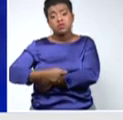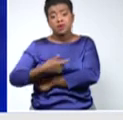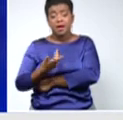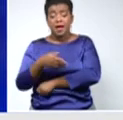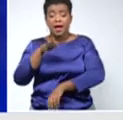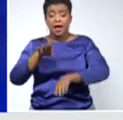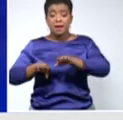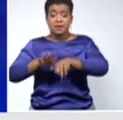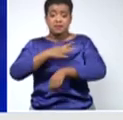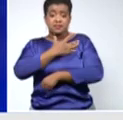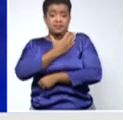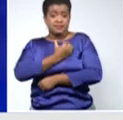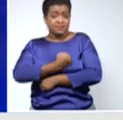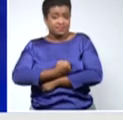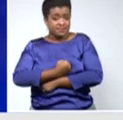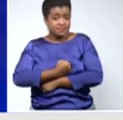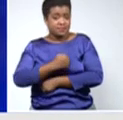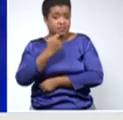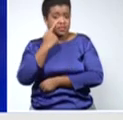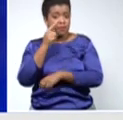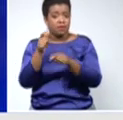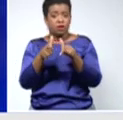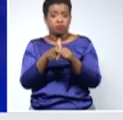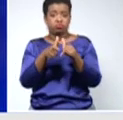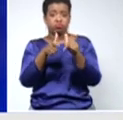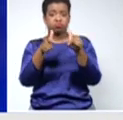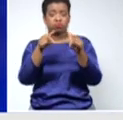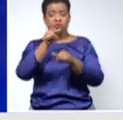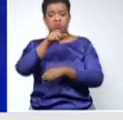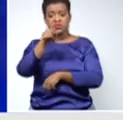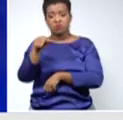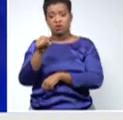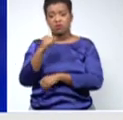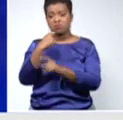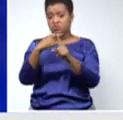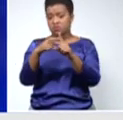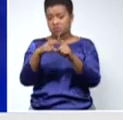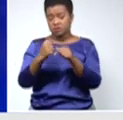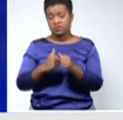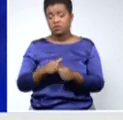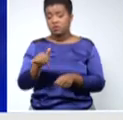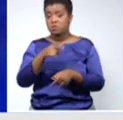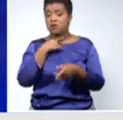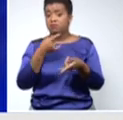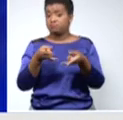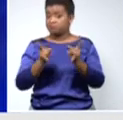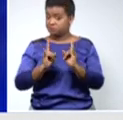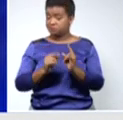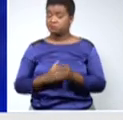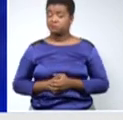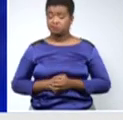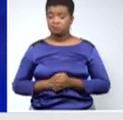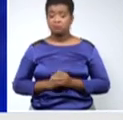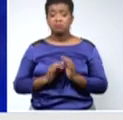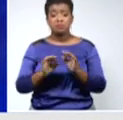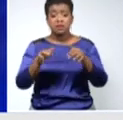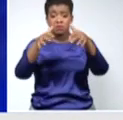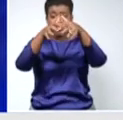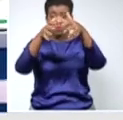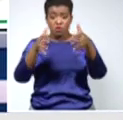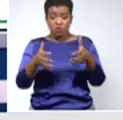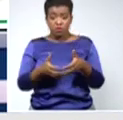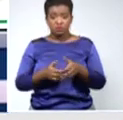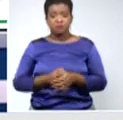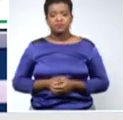lamentablemente lo que conlleva es un número elevado de casos y todavía peor de fallecidos. Bueno, ese es el mundo. Bueno, estaba revisando